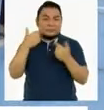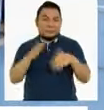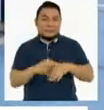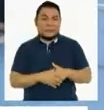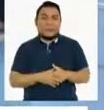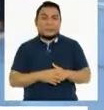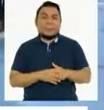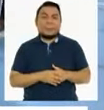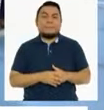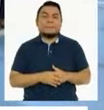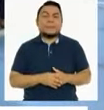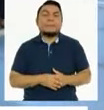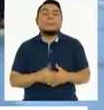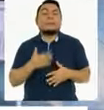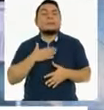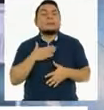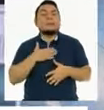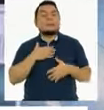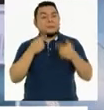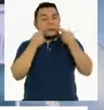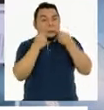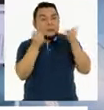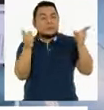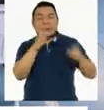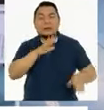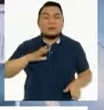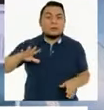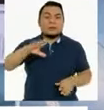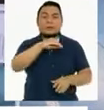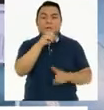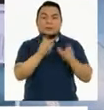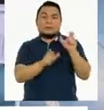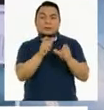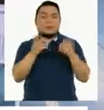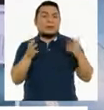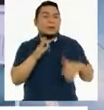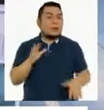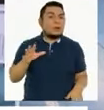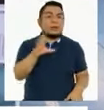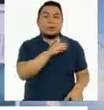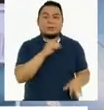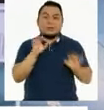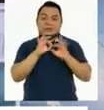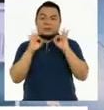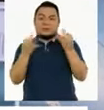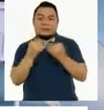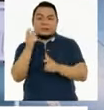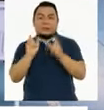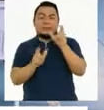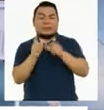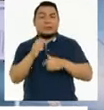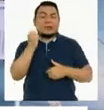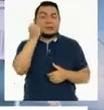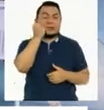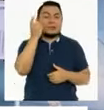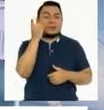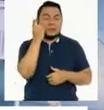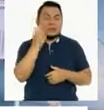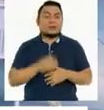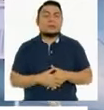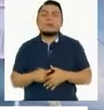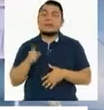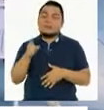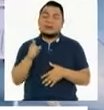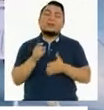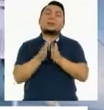identificados. Mi mensaje para todas las personas, todos los familiares de personas con síndrome de Down,